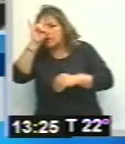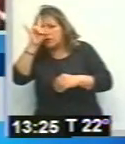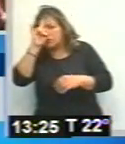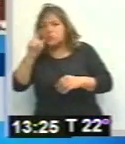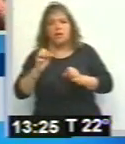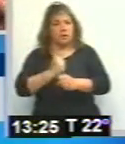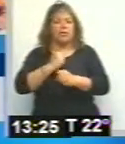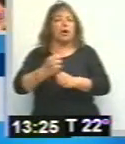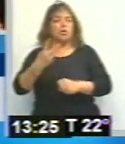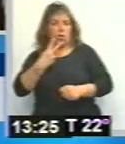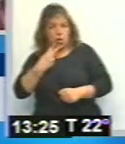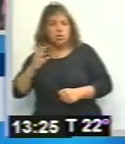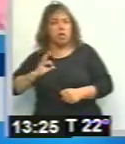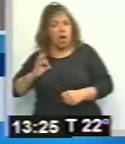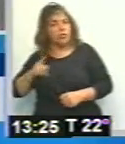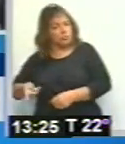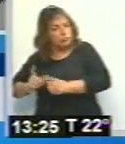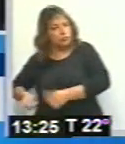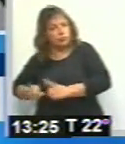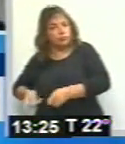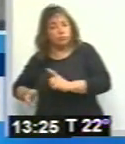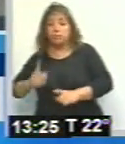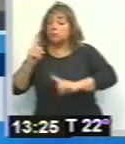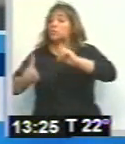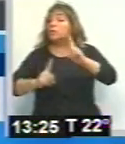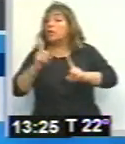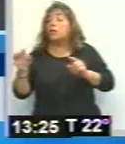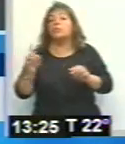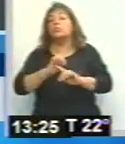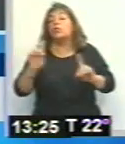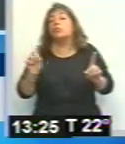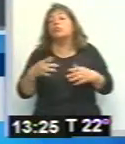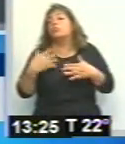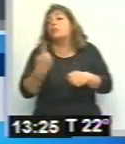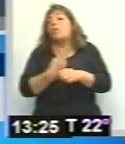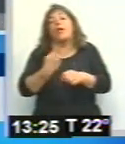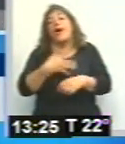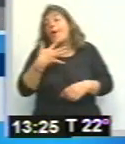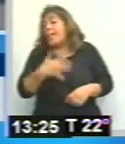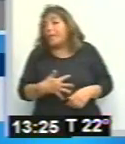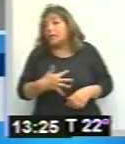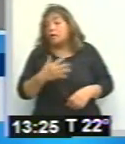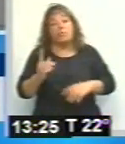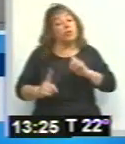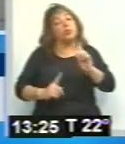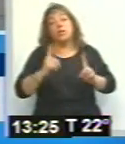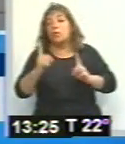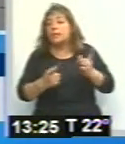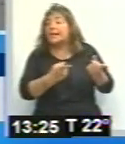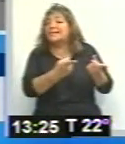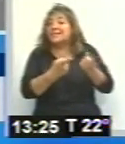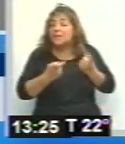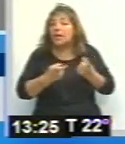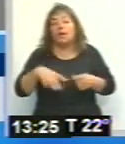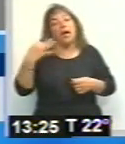esto, y obviamente algunos actores no logran comprender cuando hay ciertas necesidades que